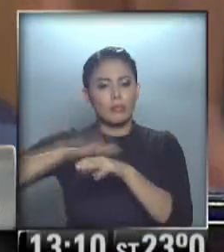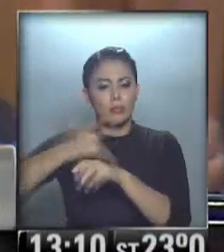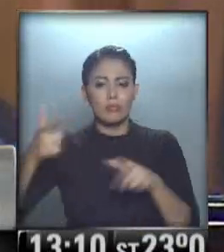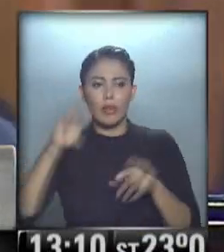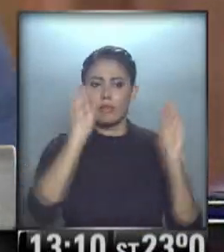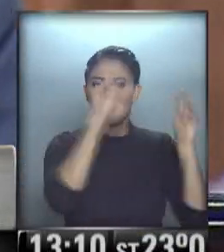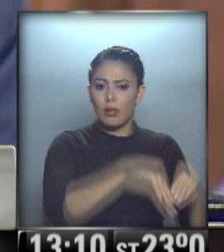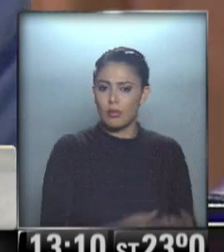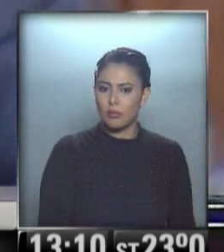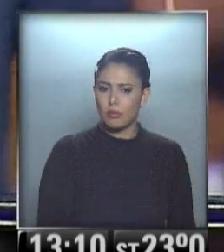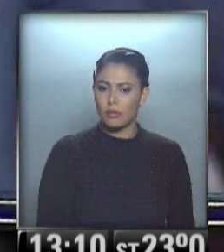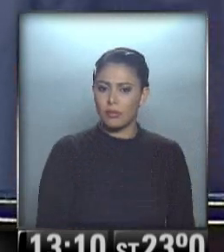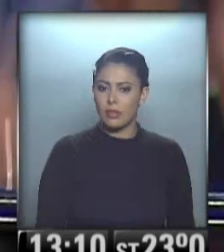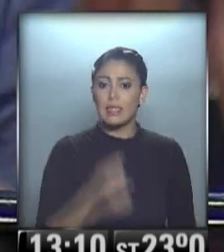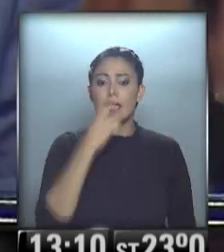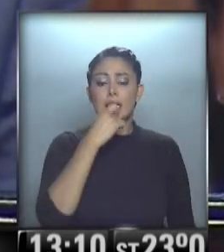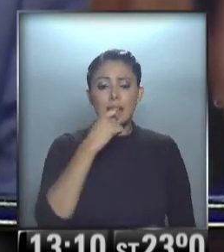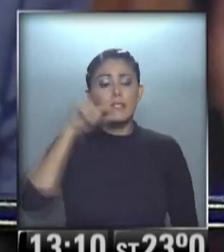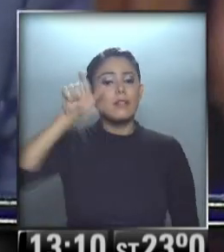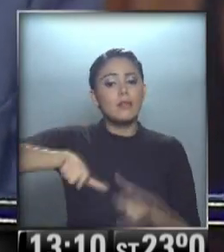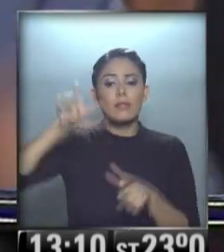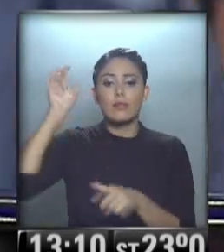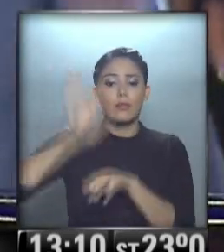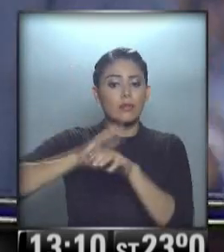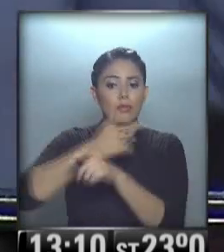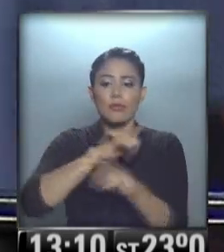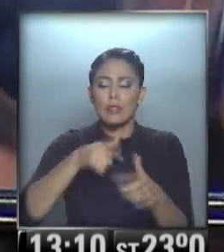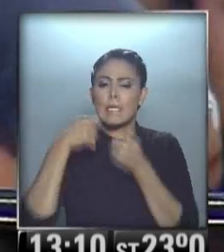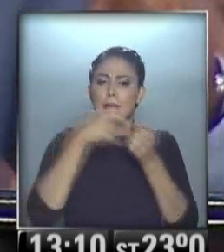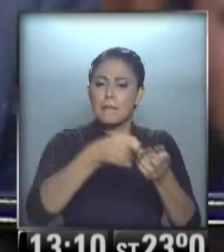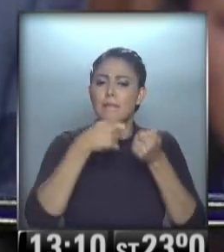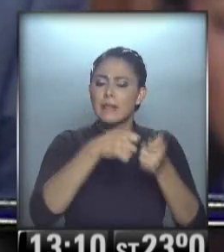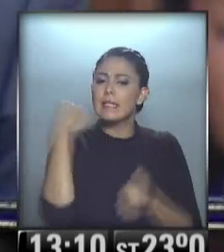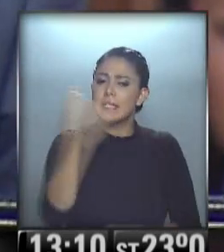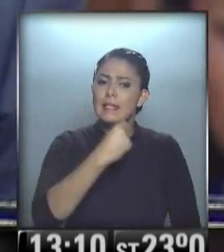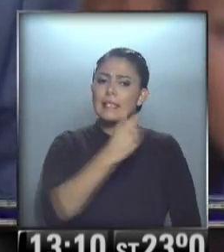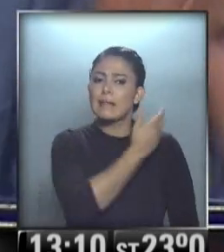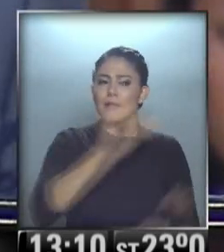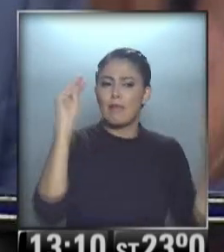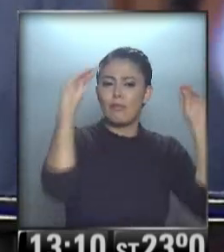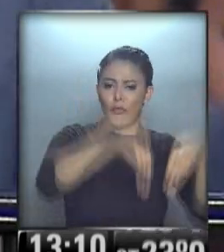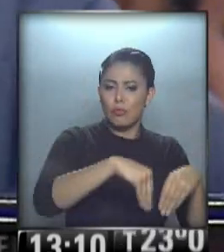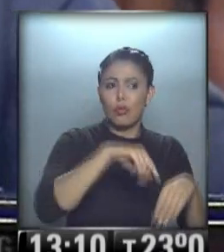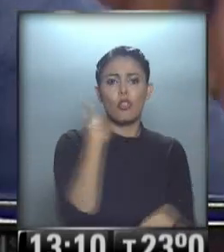O es que por irresponsabilidad de chantajear a que el país se va a hundir, los demás tenemos que arrodillarnos.